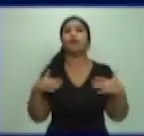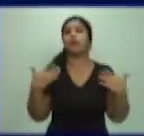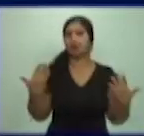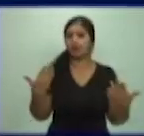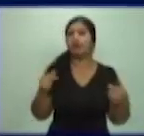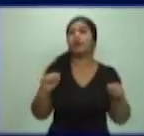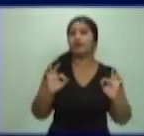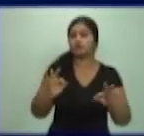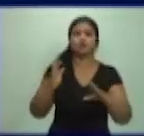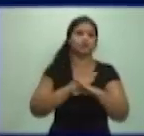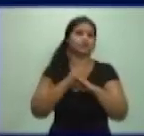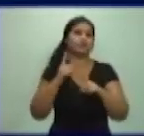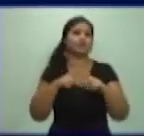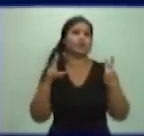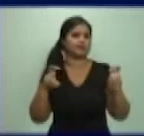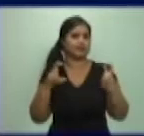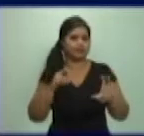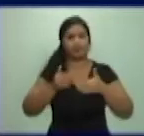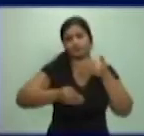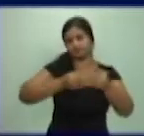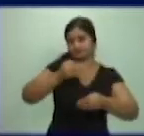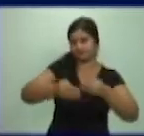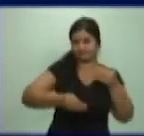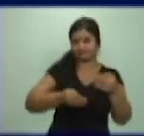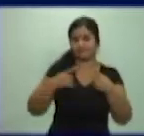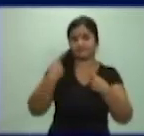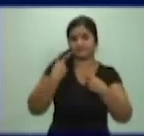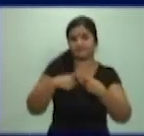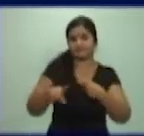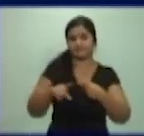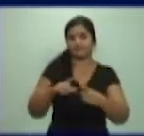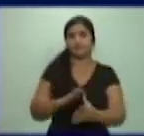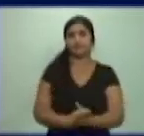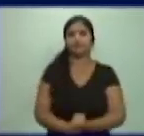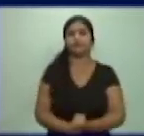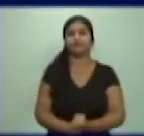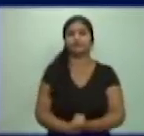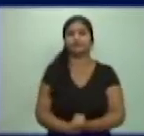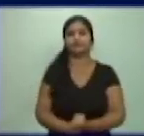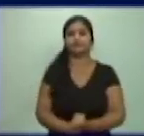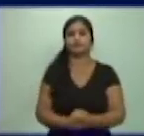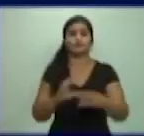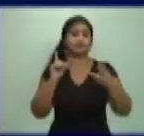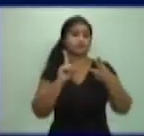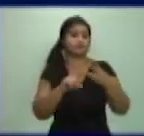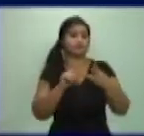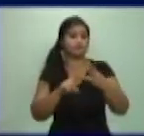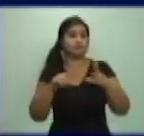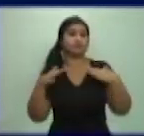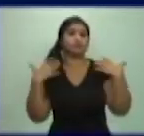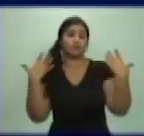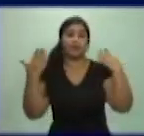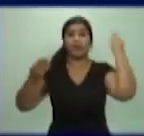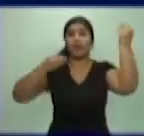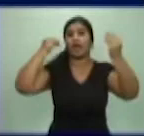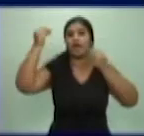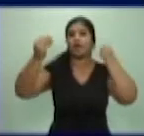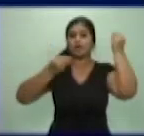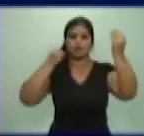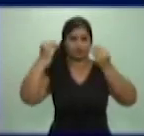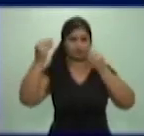las temáticas y así. Y bueno, hay un componente intermediario entre ellos que es el